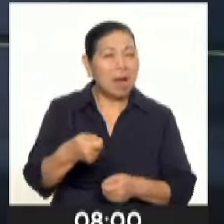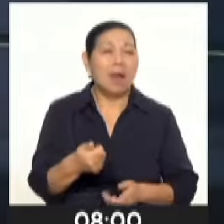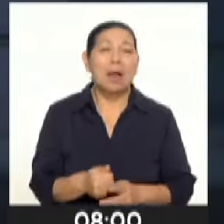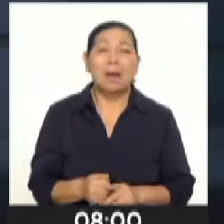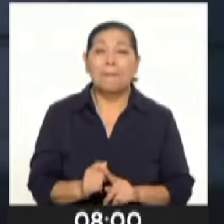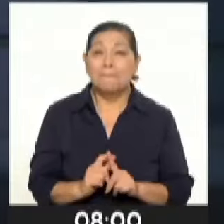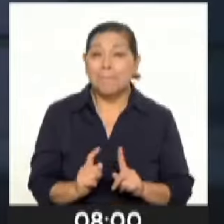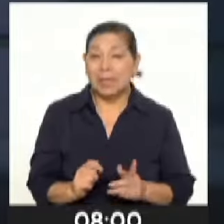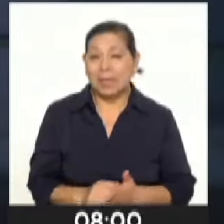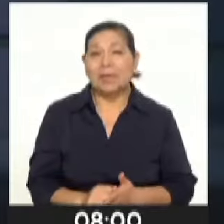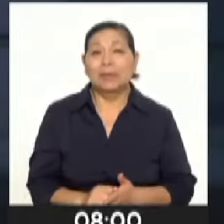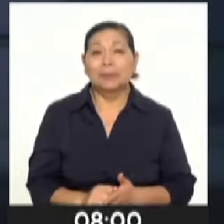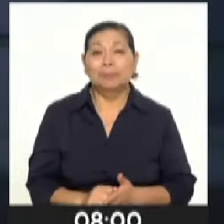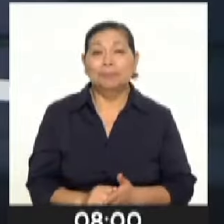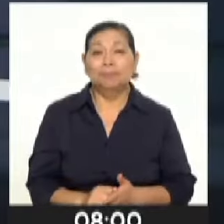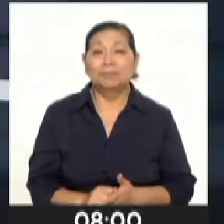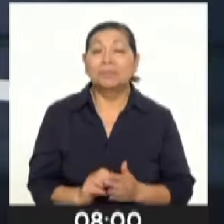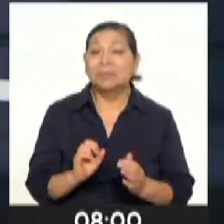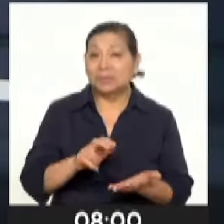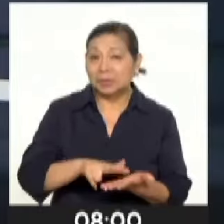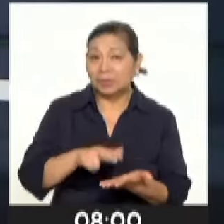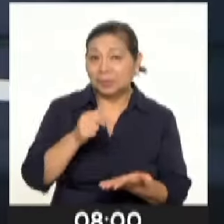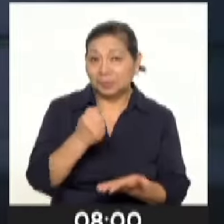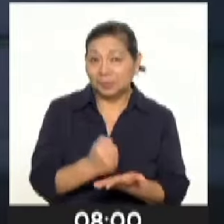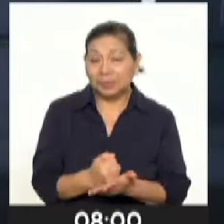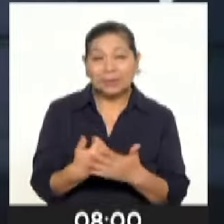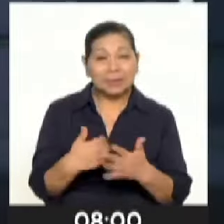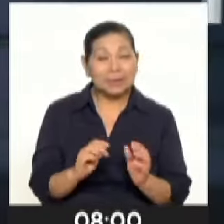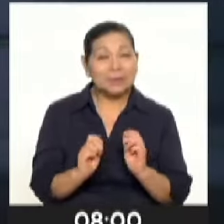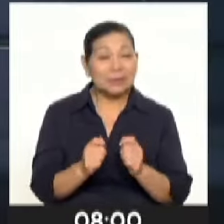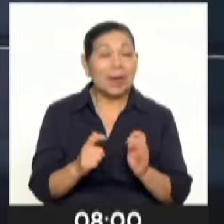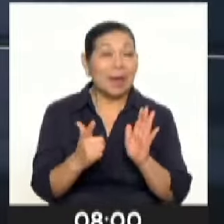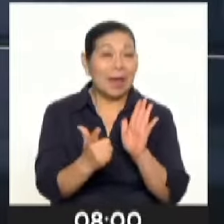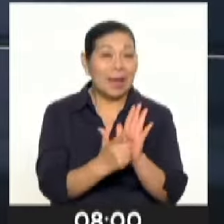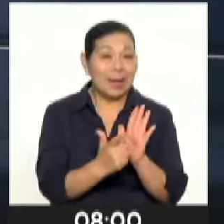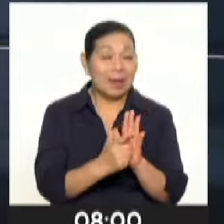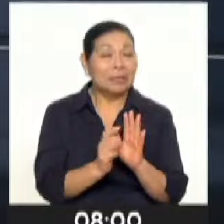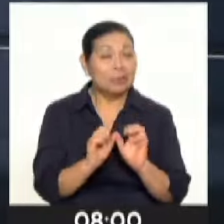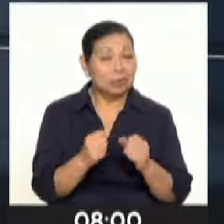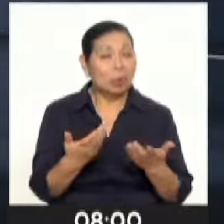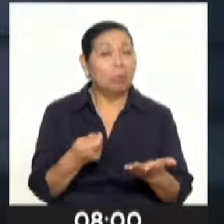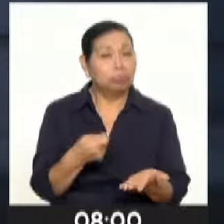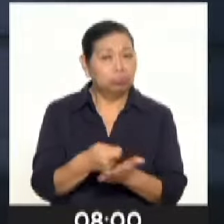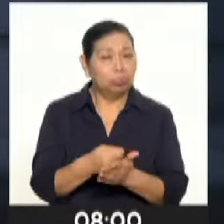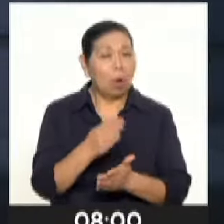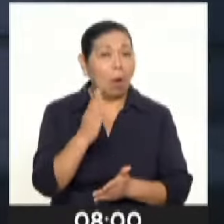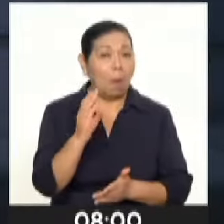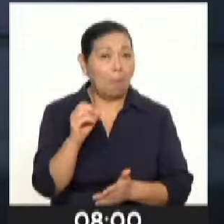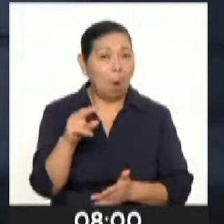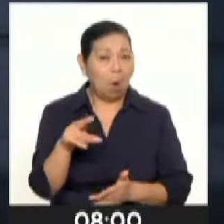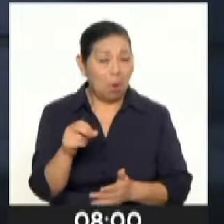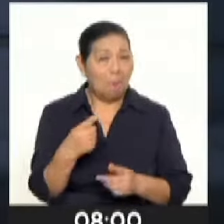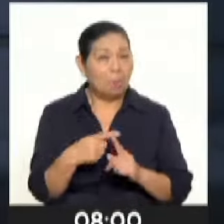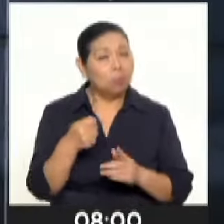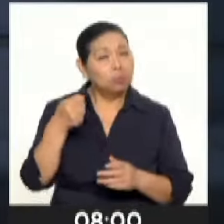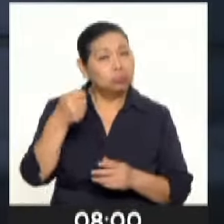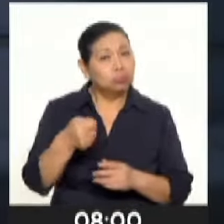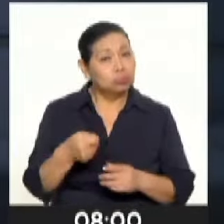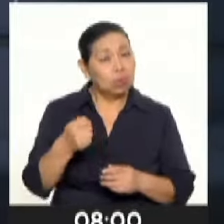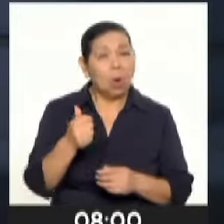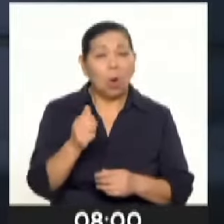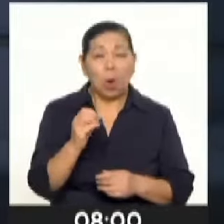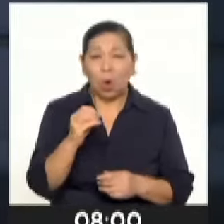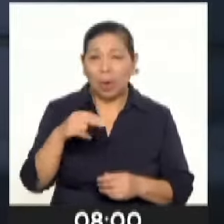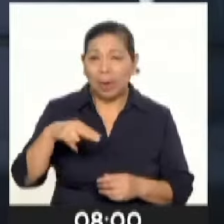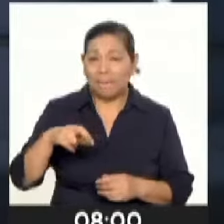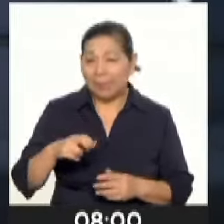AFPs. Se aprobó, el Congreso ha aprobado también una ley para que existe un bono de reconocimiento para los que aportaron a la ONP, pero